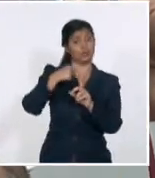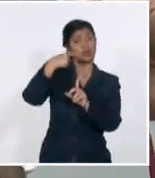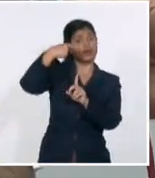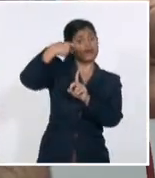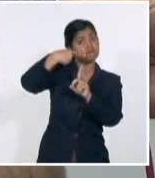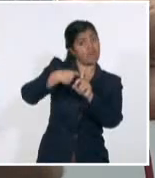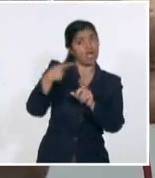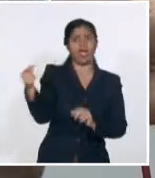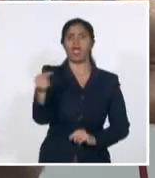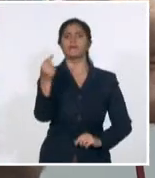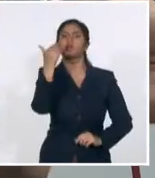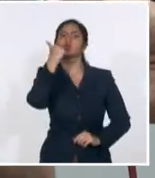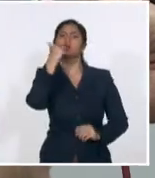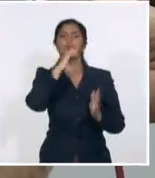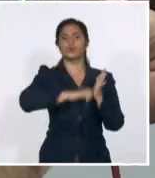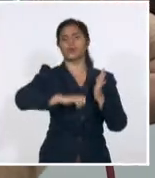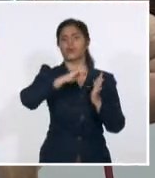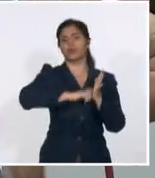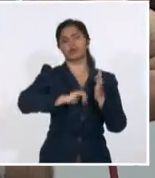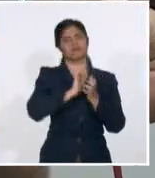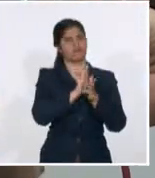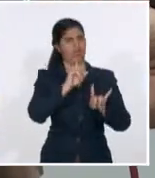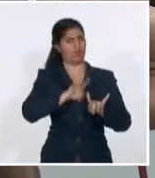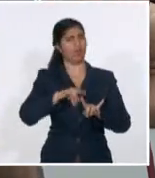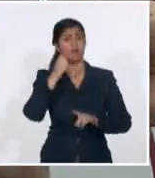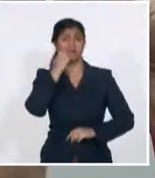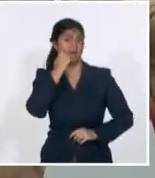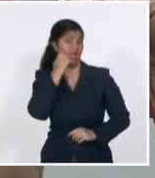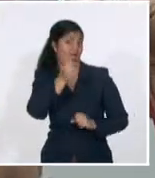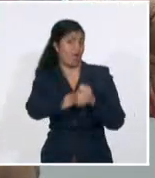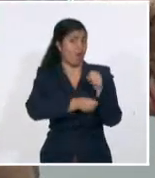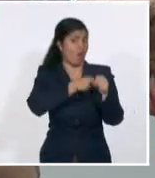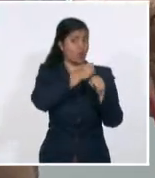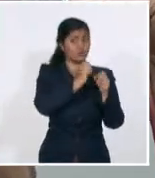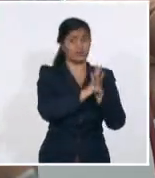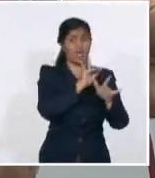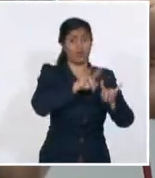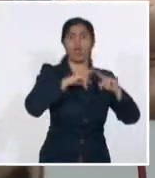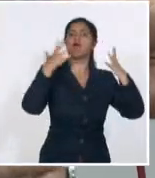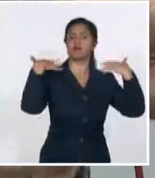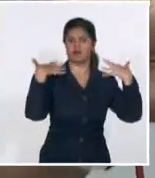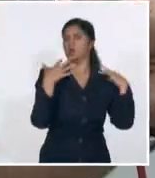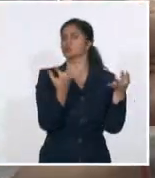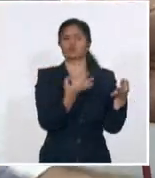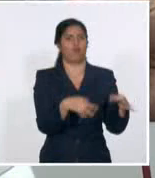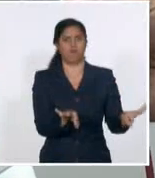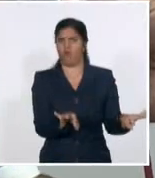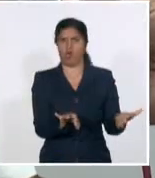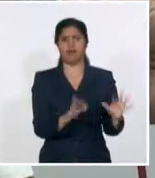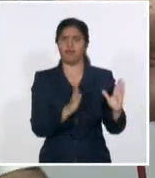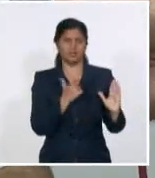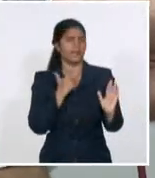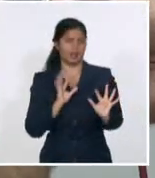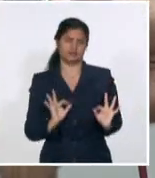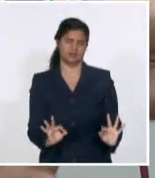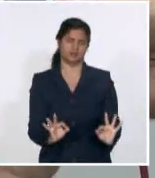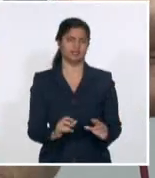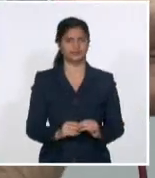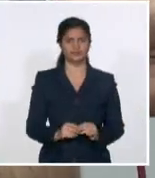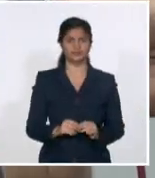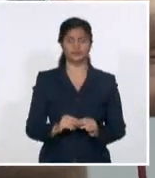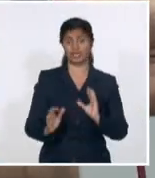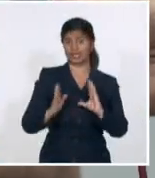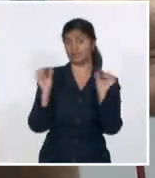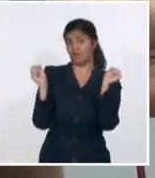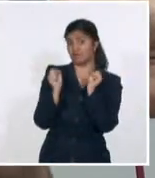es en la época del año donde ocurren las demandas más elevadas, pero ocurre en un corto periodo de tiempo, quiere decir que desde el punto de vista del consumo energético es menor. Y por eso es